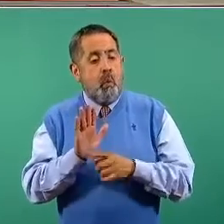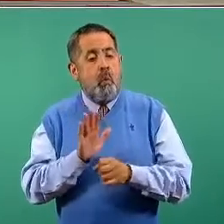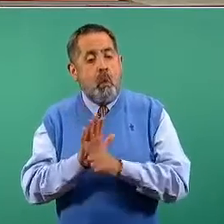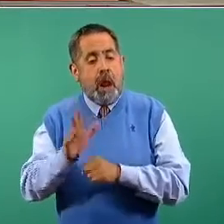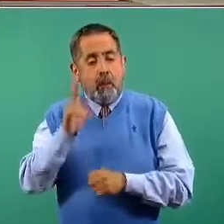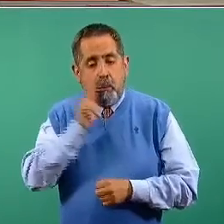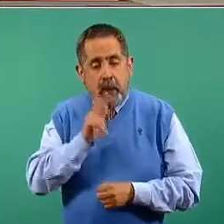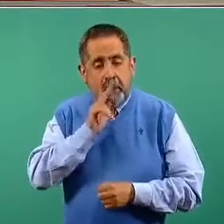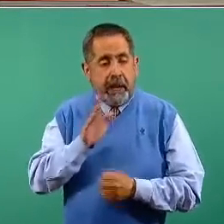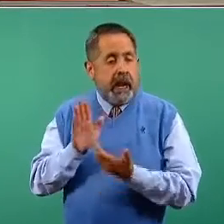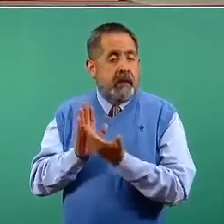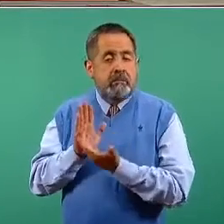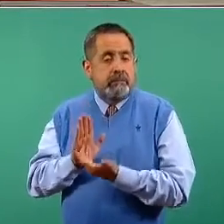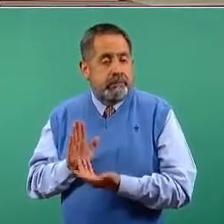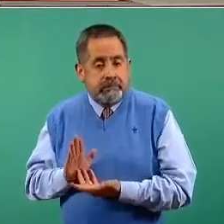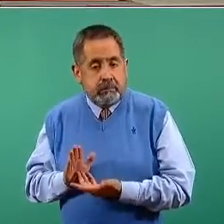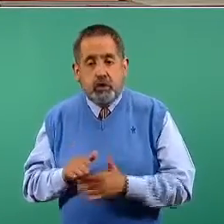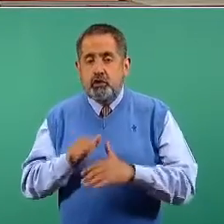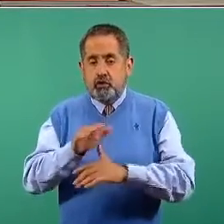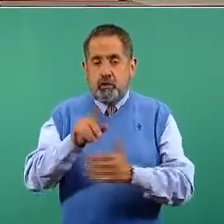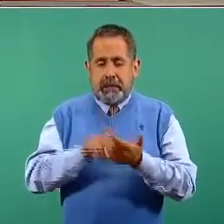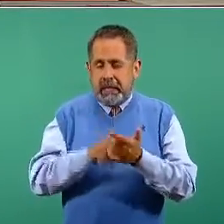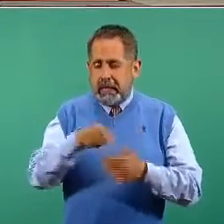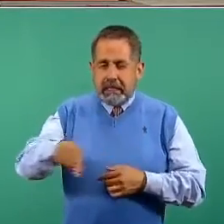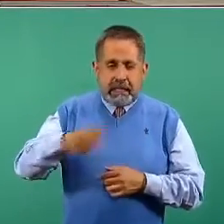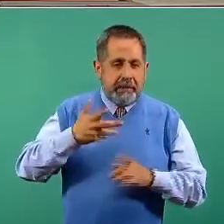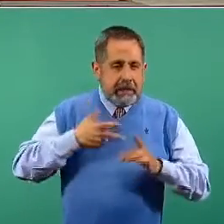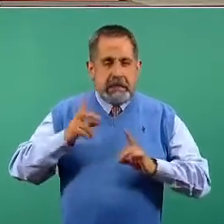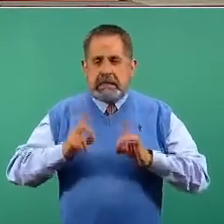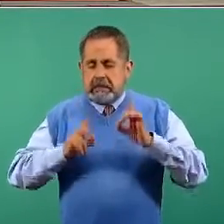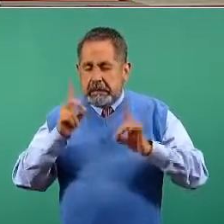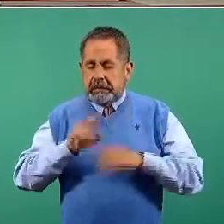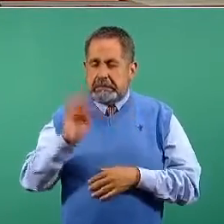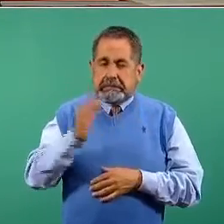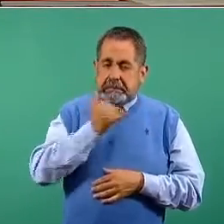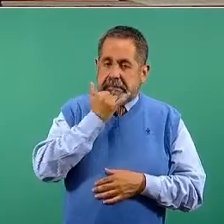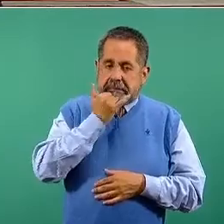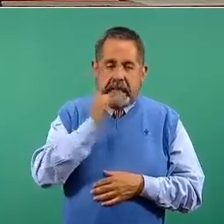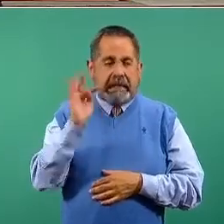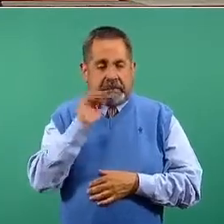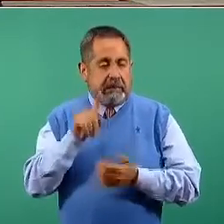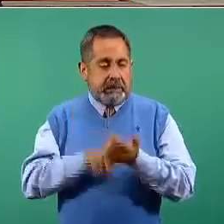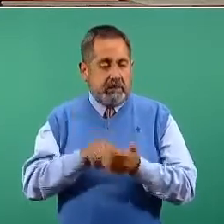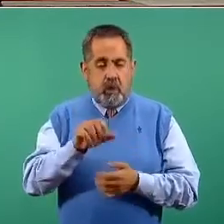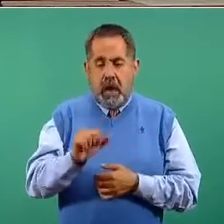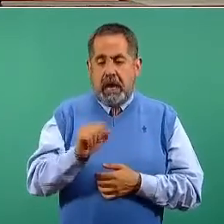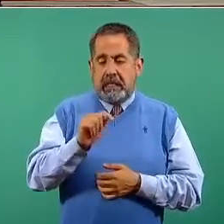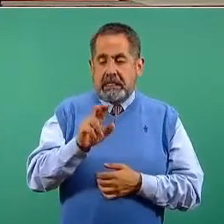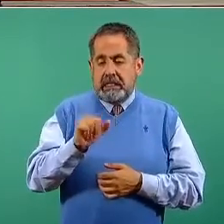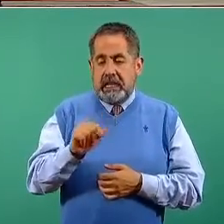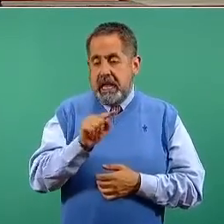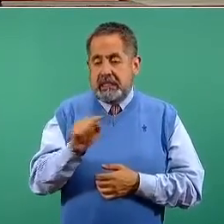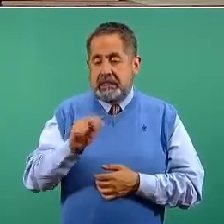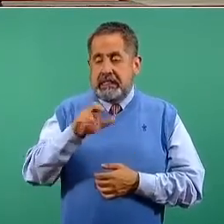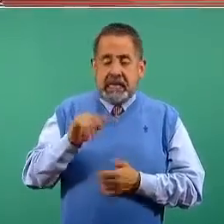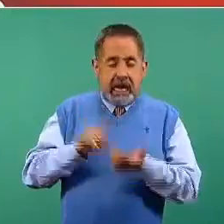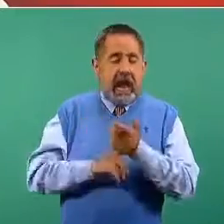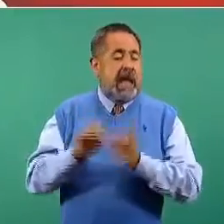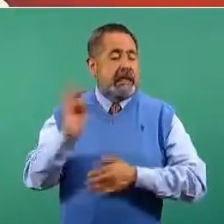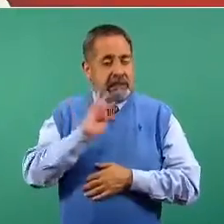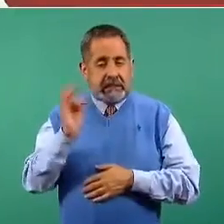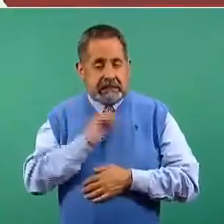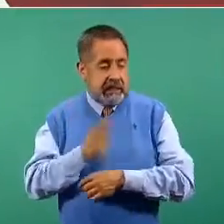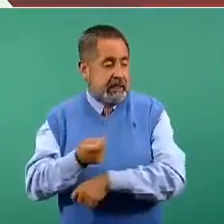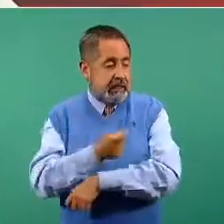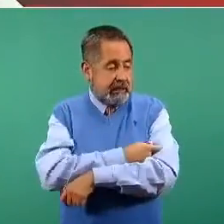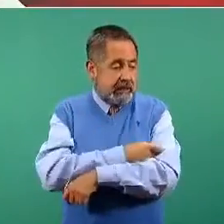disponible respecto a la sospecha de que la vacuna de AstraZeneca pudiera